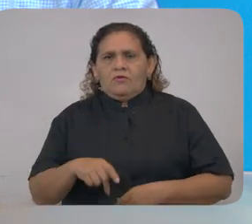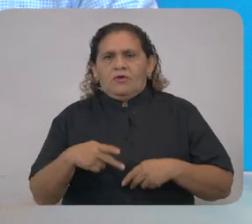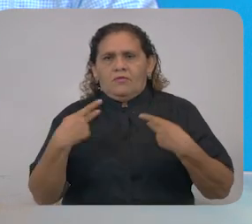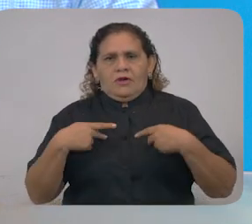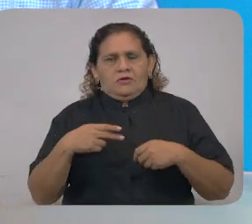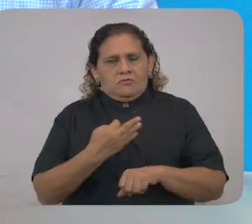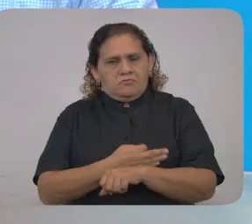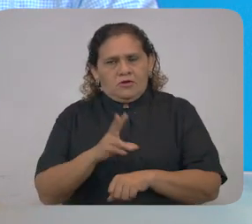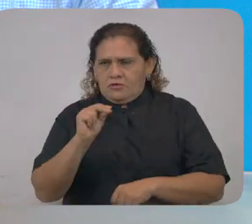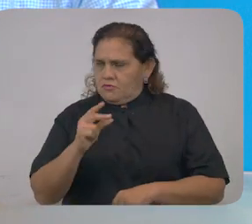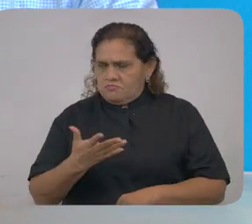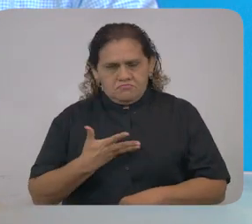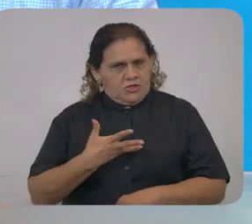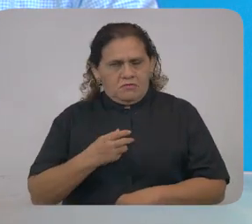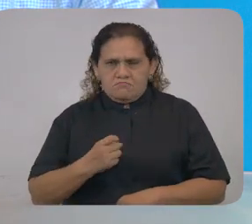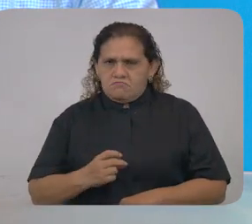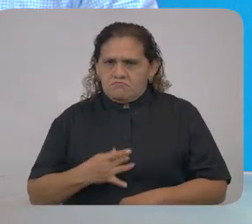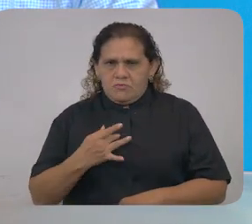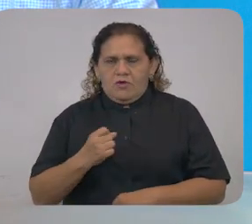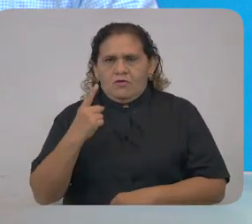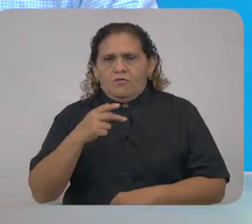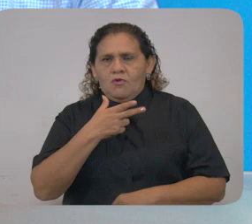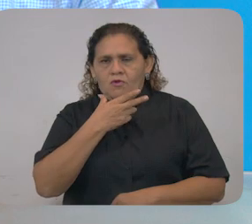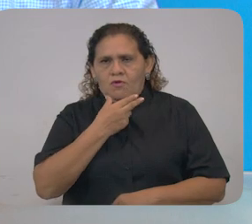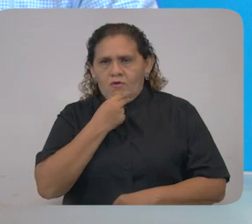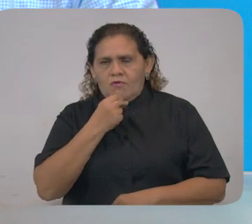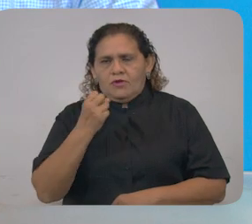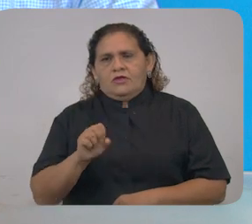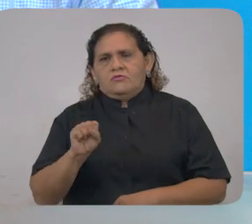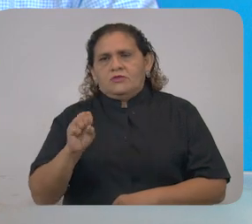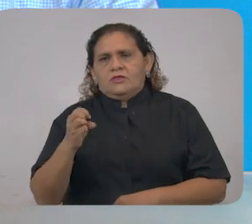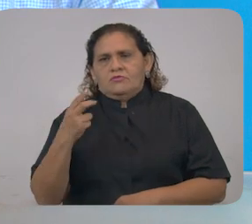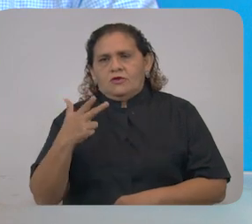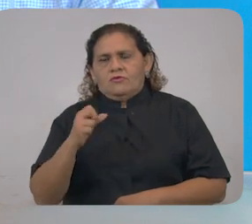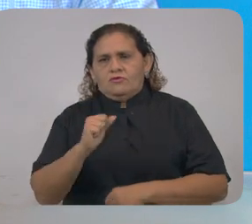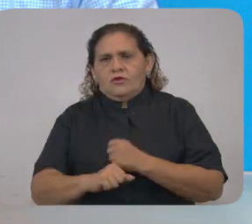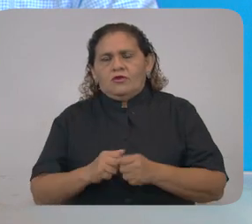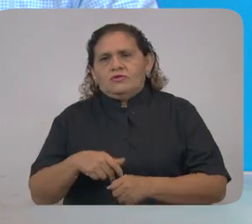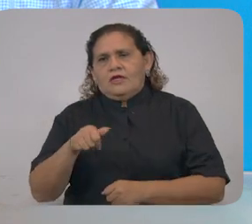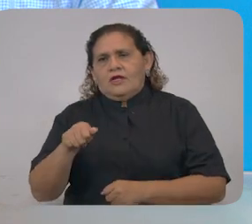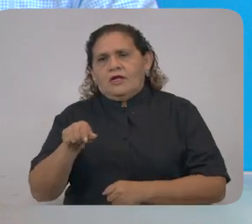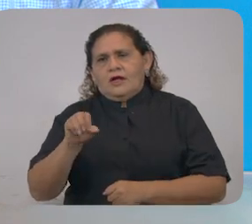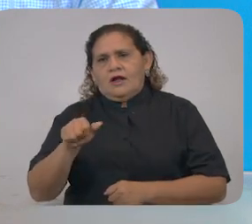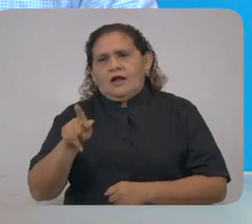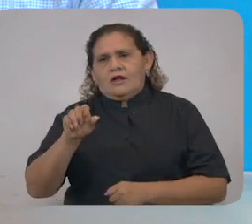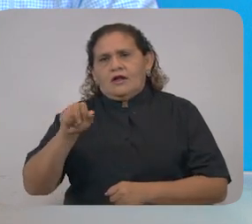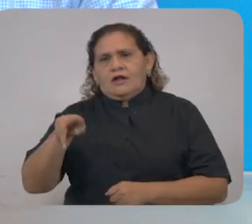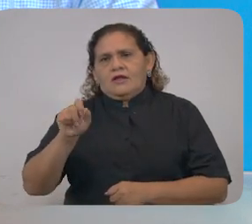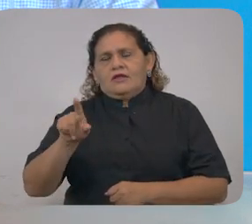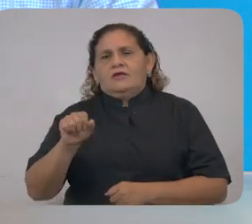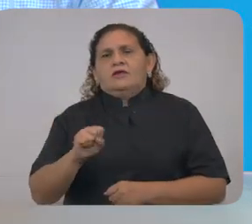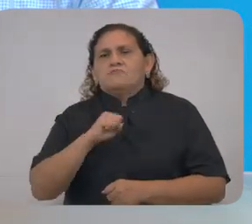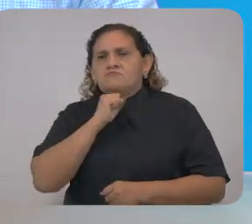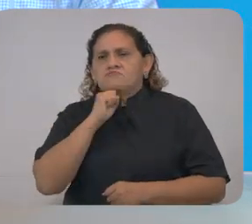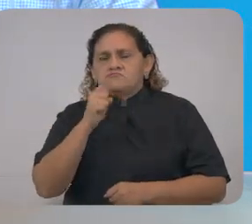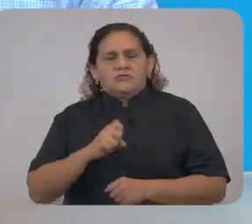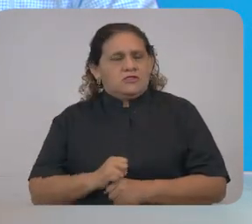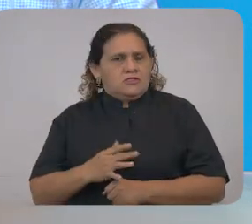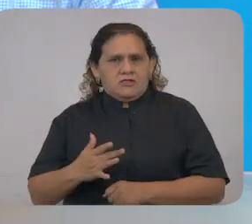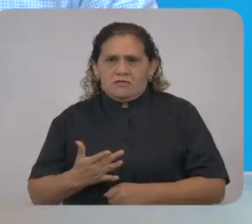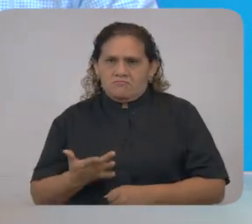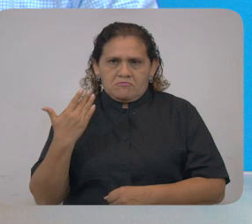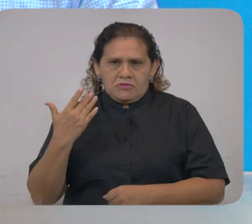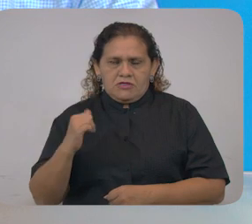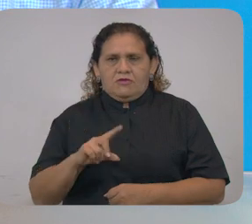no reporta síntomas. Un hombre de 68 años de Acanqué, con antecedentes de asma, ninguno de sus contactos reporta